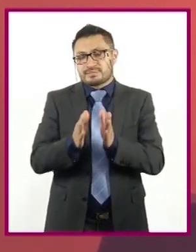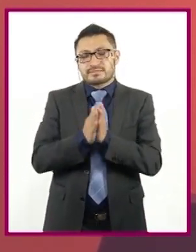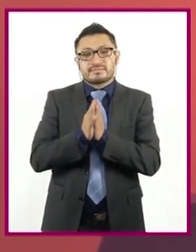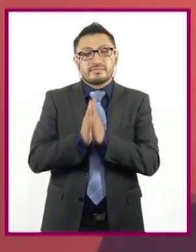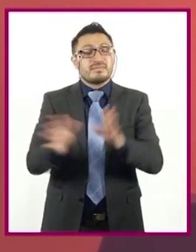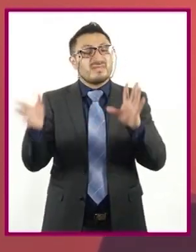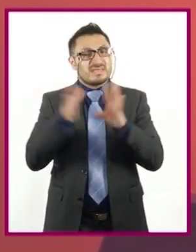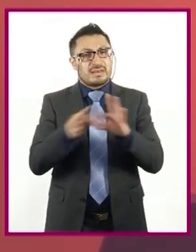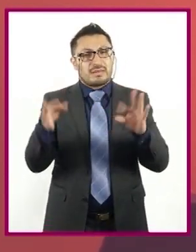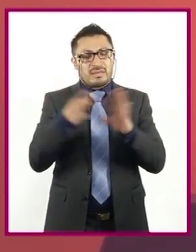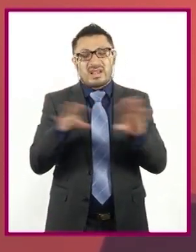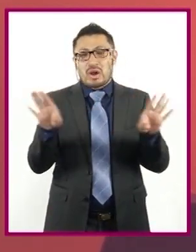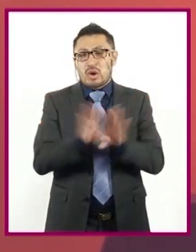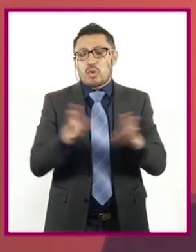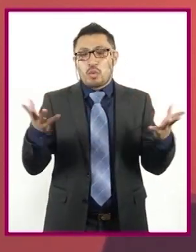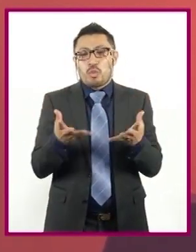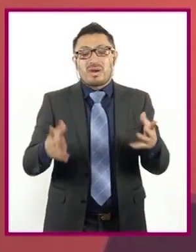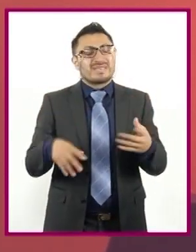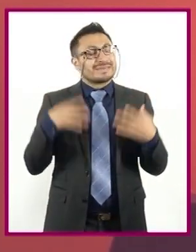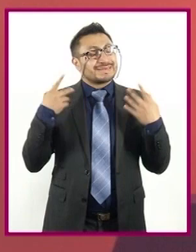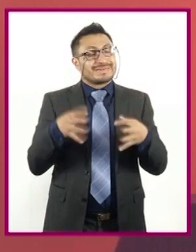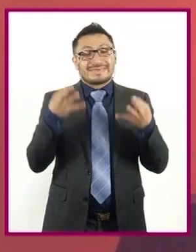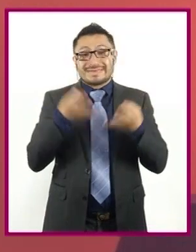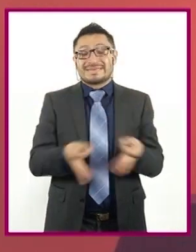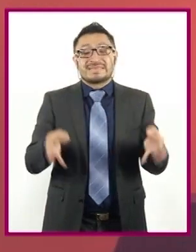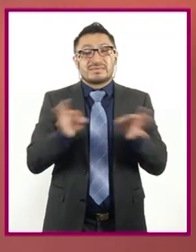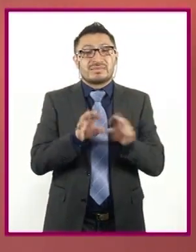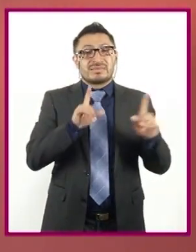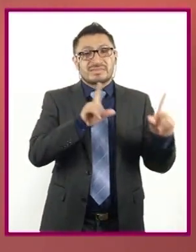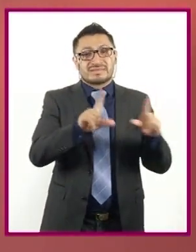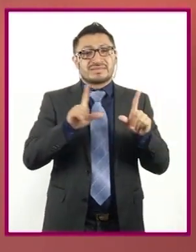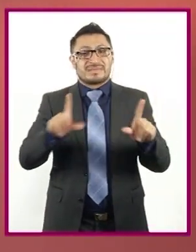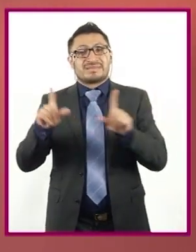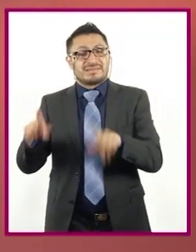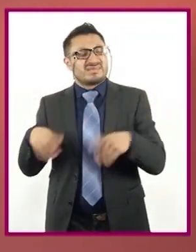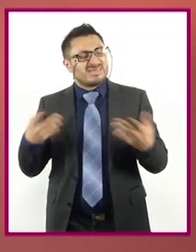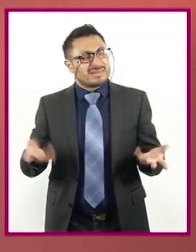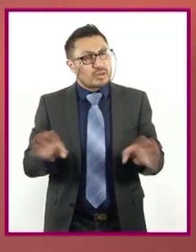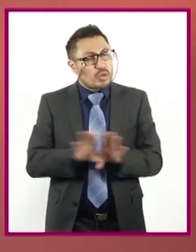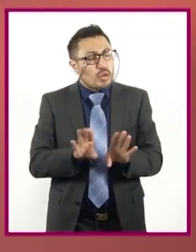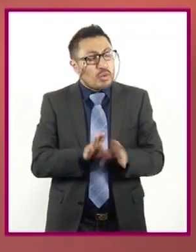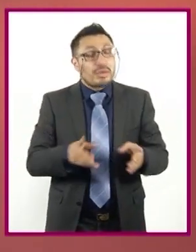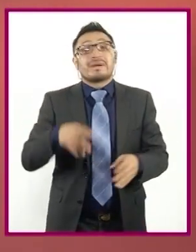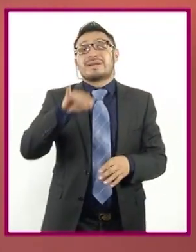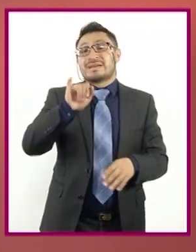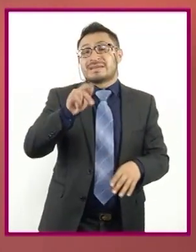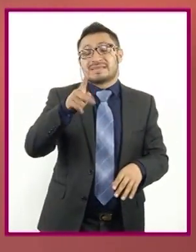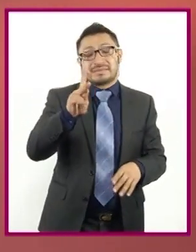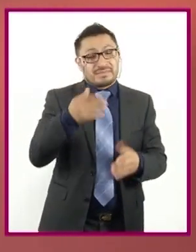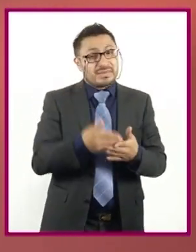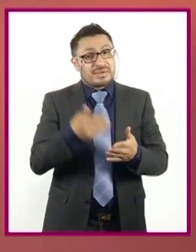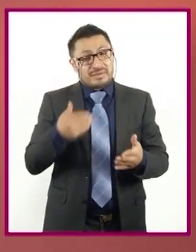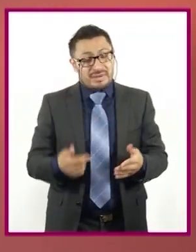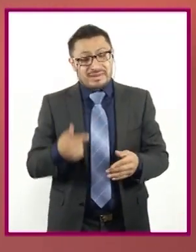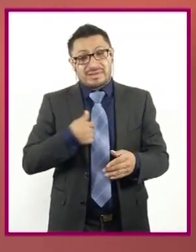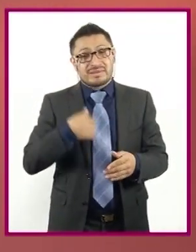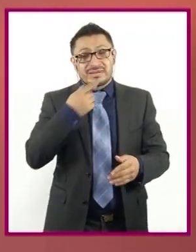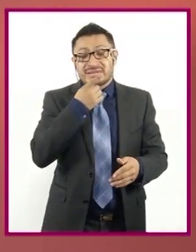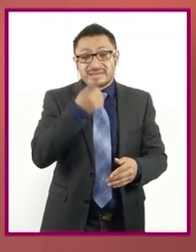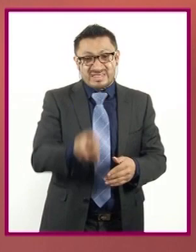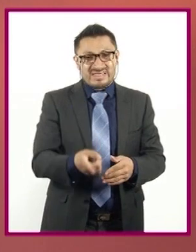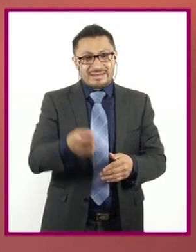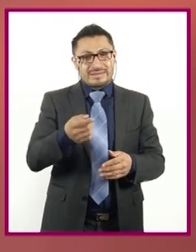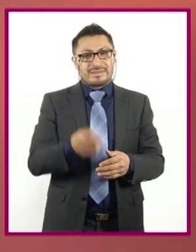y alumnos cómo elaborar esas valiosísimas fichas? Claro, pero antes de comenzar, quiero compartirles